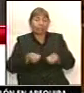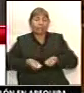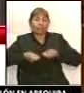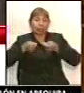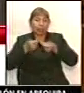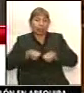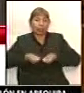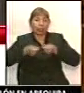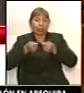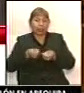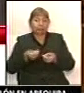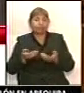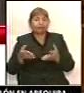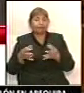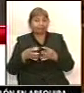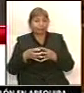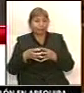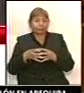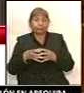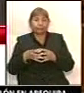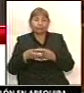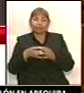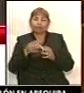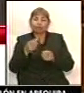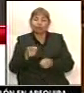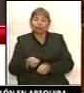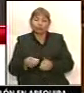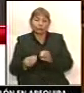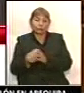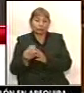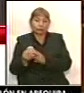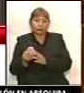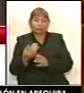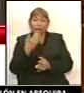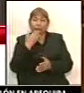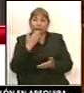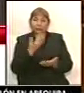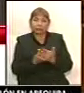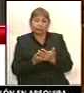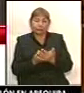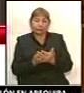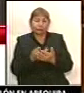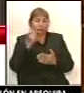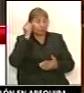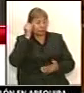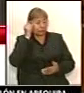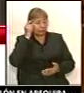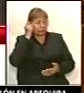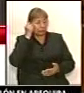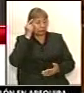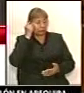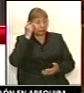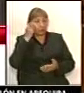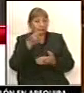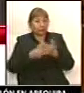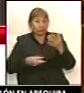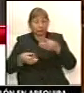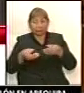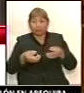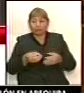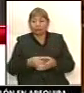hemos tenido dentro de la Comisión Agraria y gracias al entendimiento de la Comisión de Economía y la